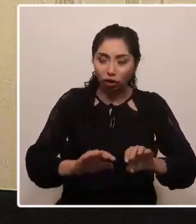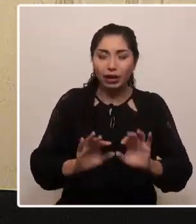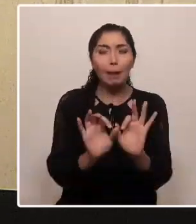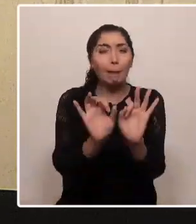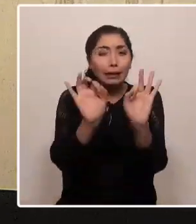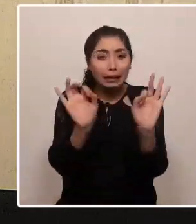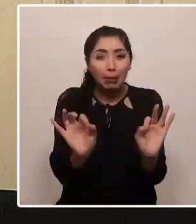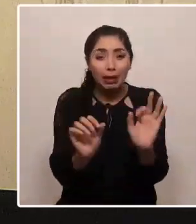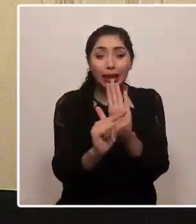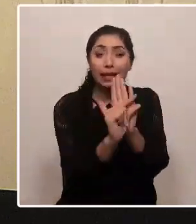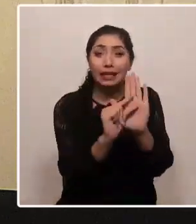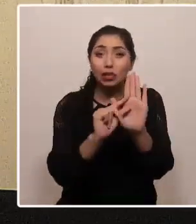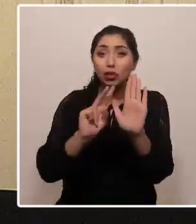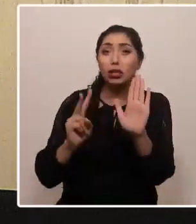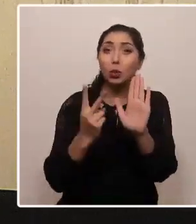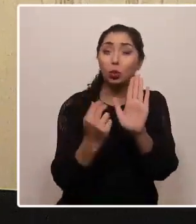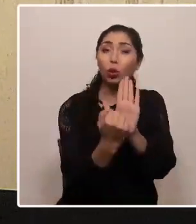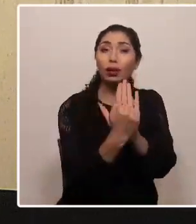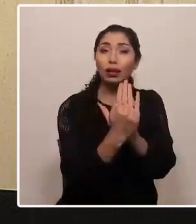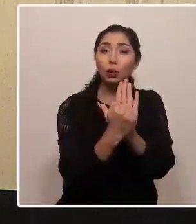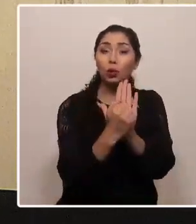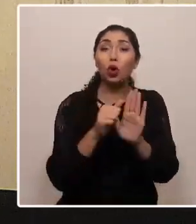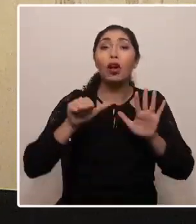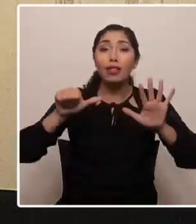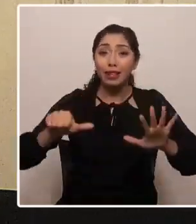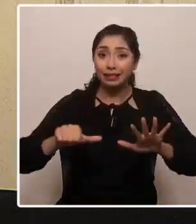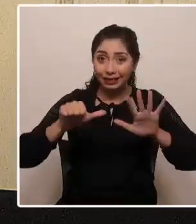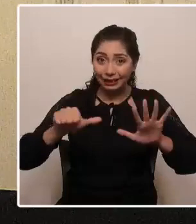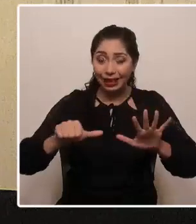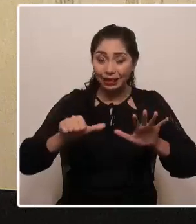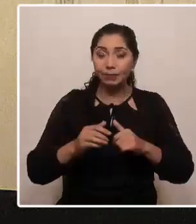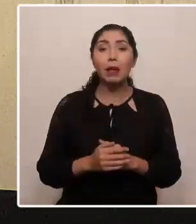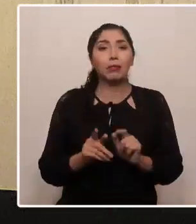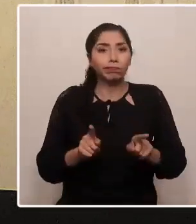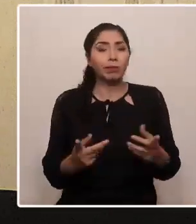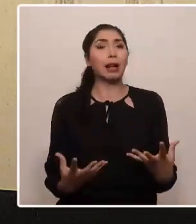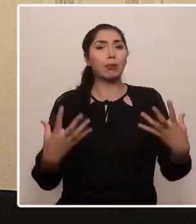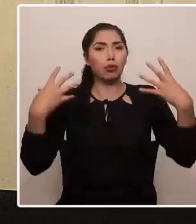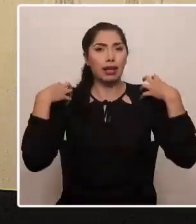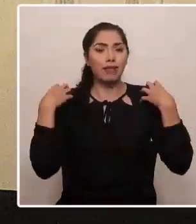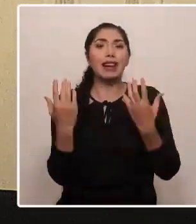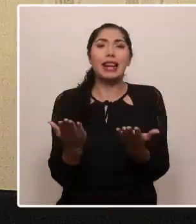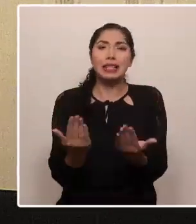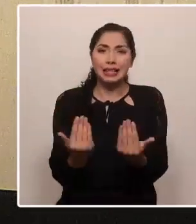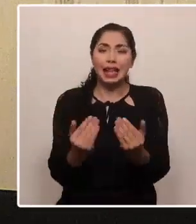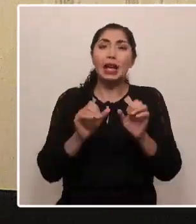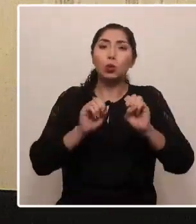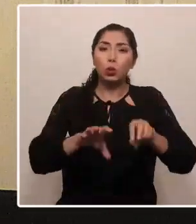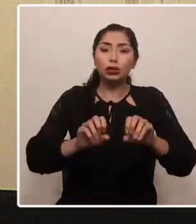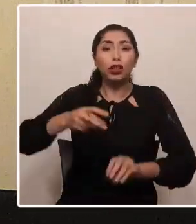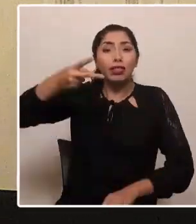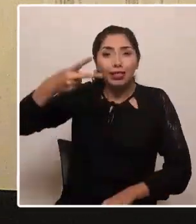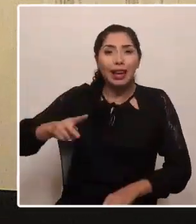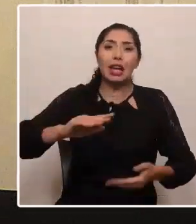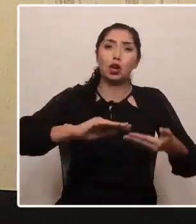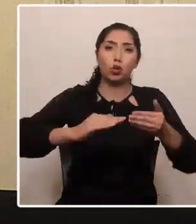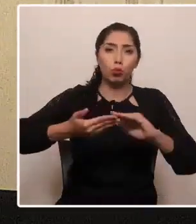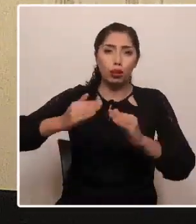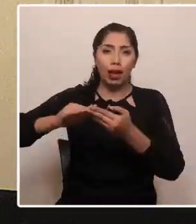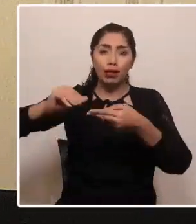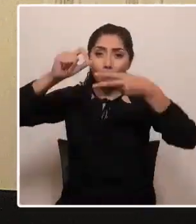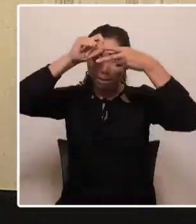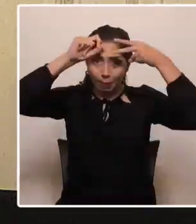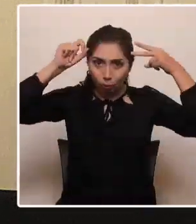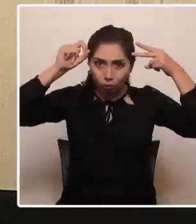del inciso segundo del artículo 16 se haga cargo de la demanda de educación propia de las comunidades mapuche en base